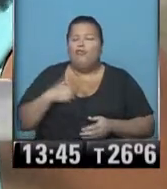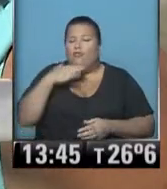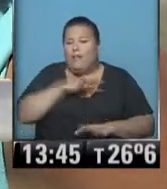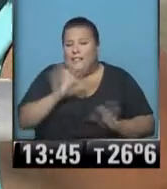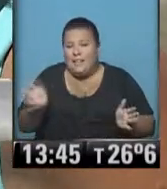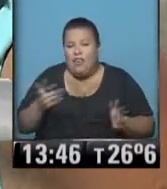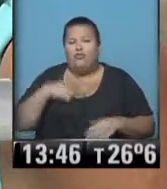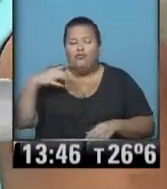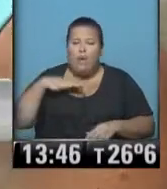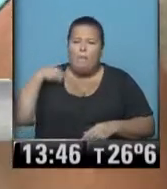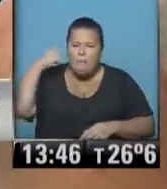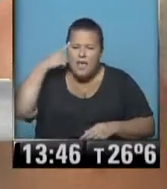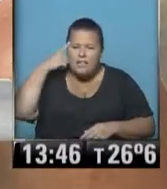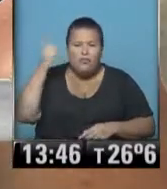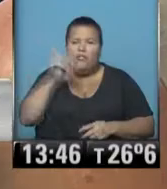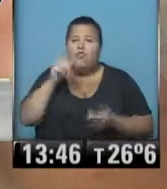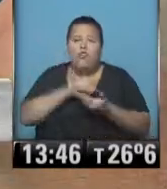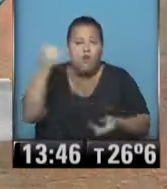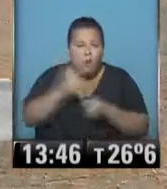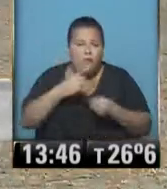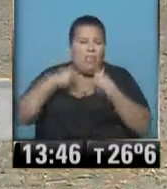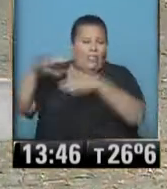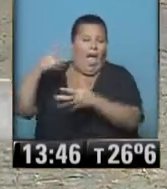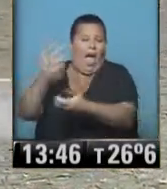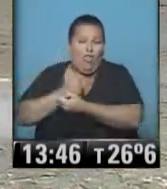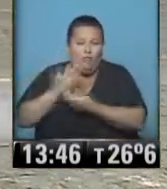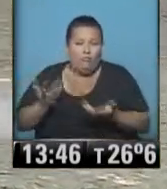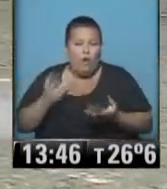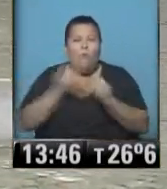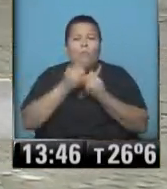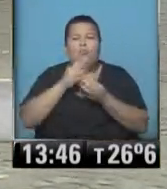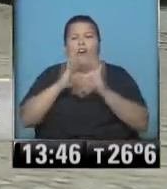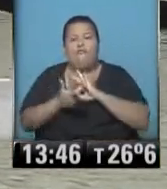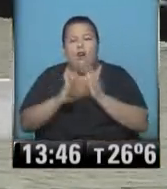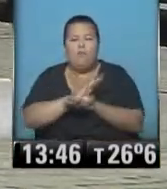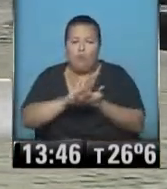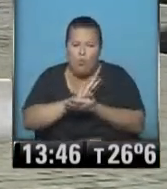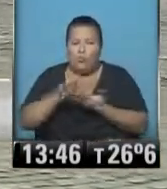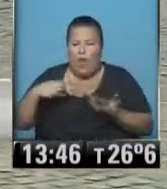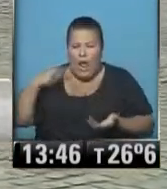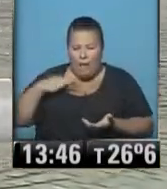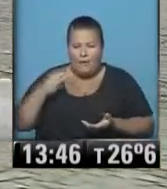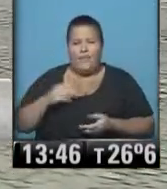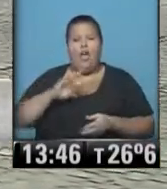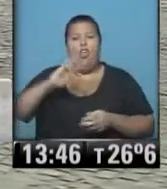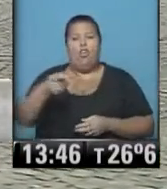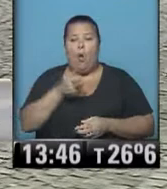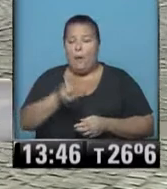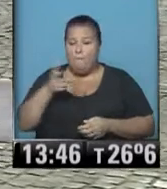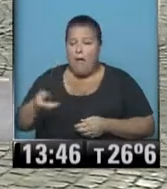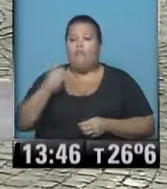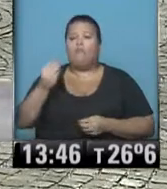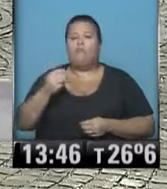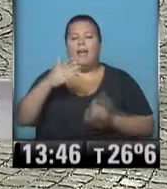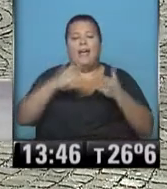entiendo el motivo. Yo todavía digo, si no los podía criar, los hubiese dado en adopción, porque hay muchas maneras de solucionar la vida. El doble homicidio